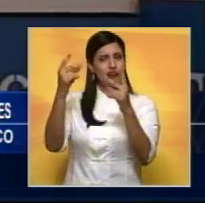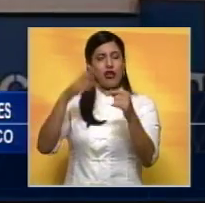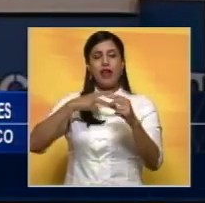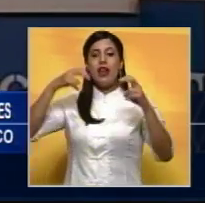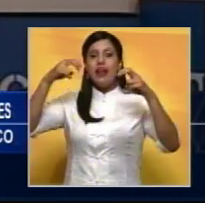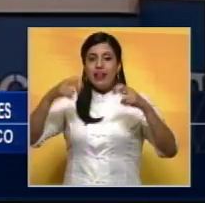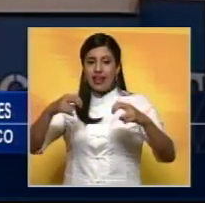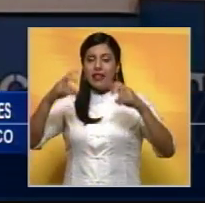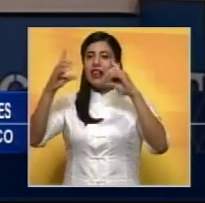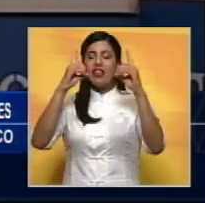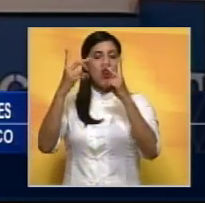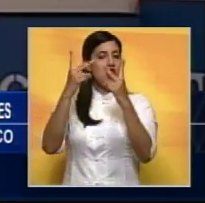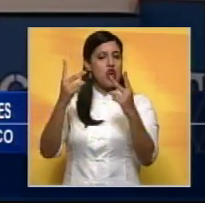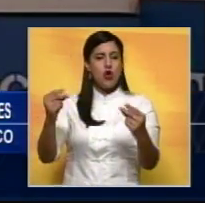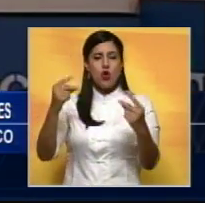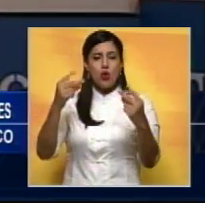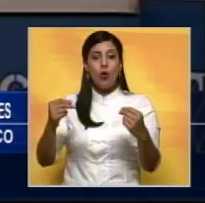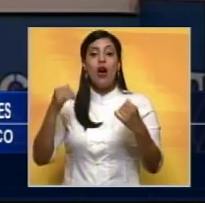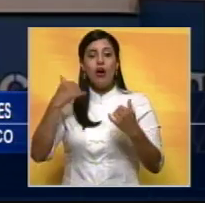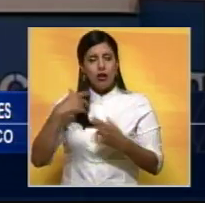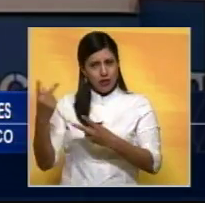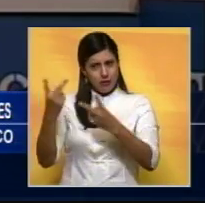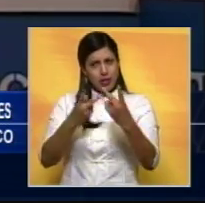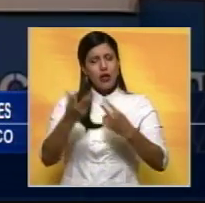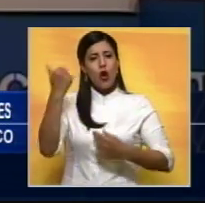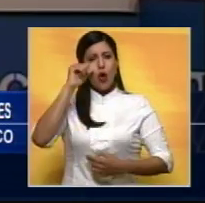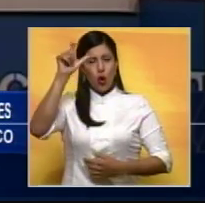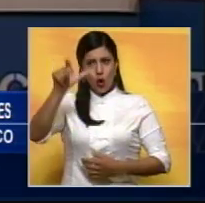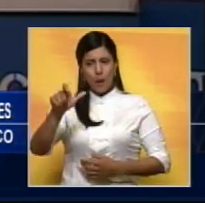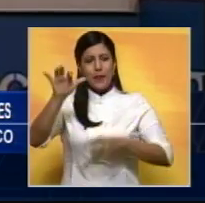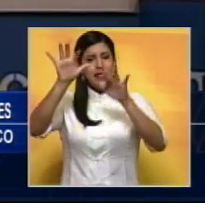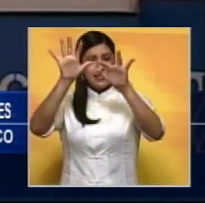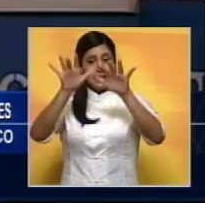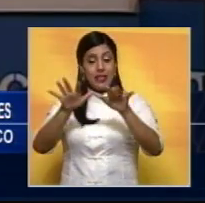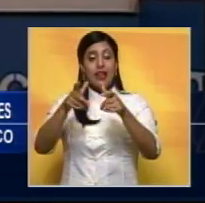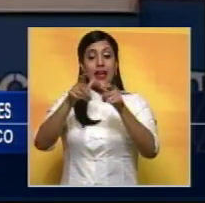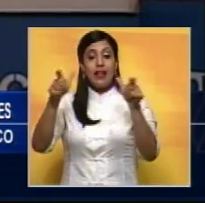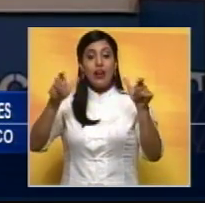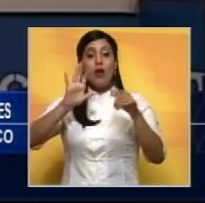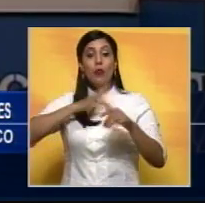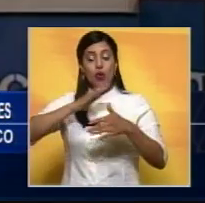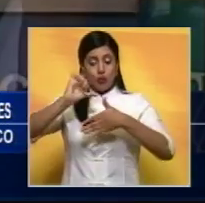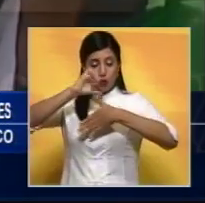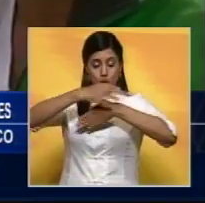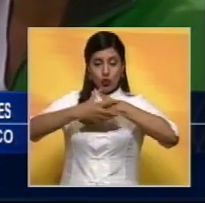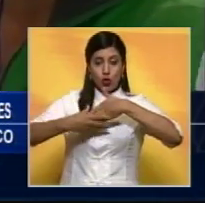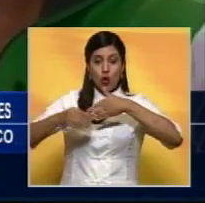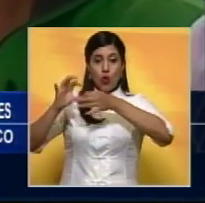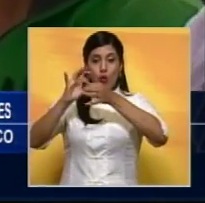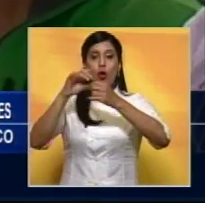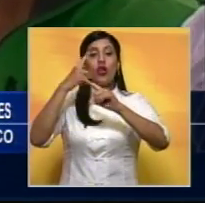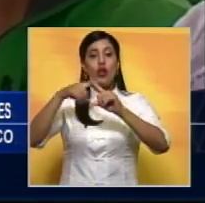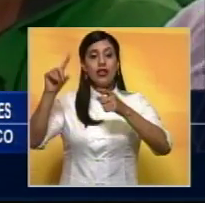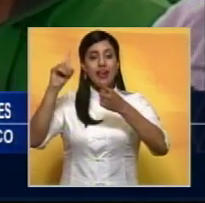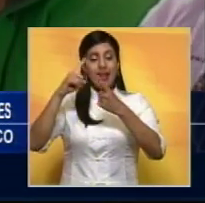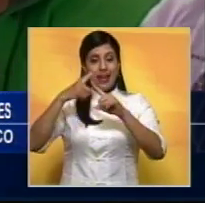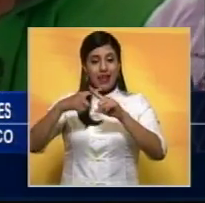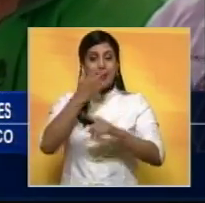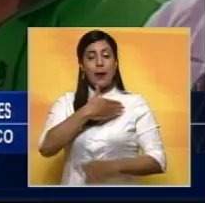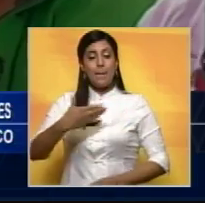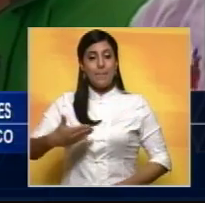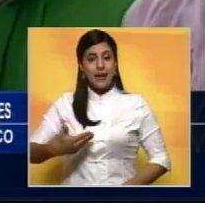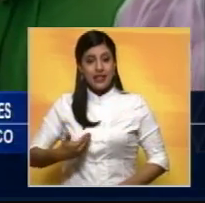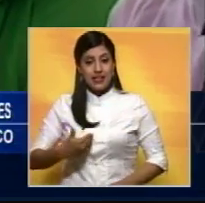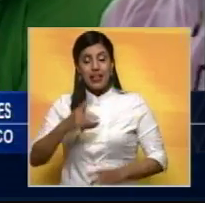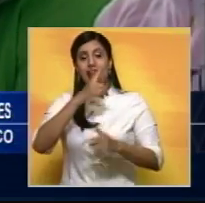sentarse en la mesa de diálogo. Extendió su invitación a Ernesto Samper, secretario general de la UNASUR, y a los expresidentes José Luis Rodríguez